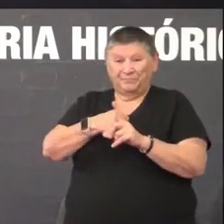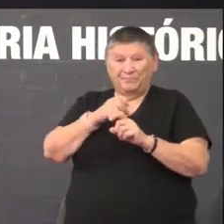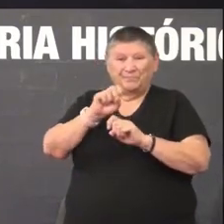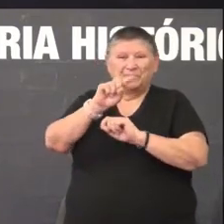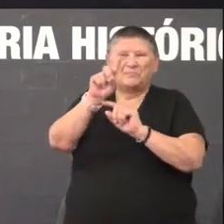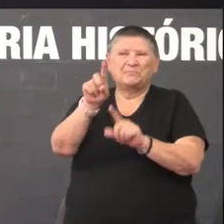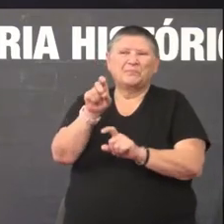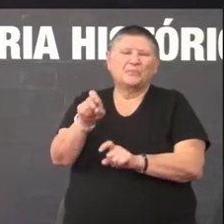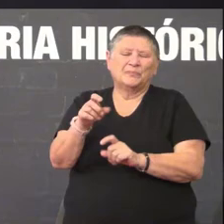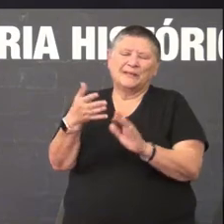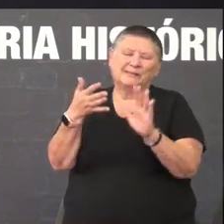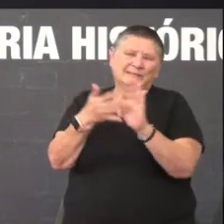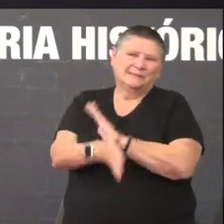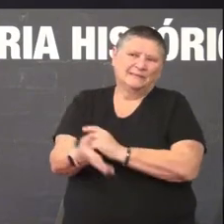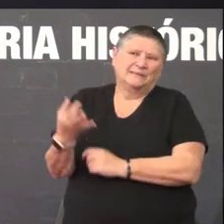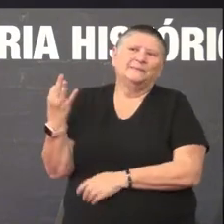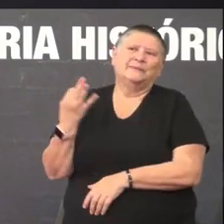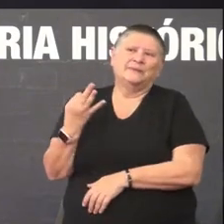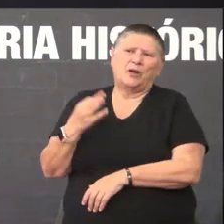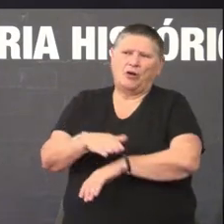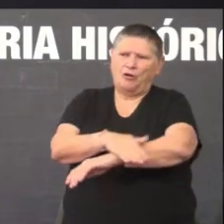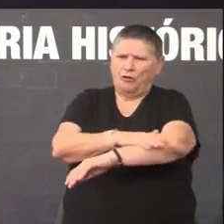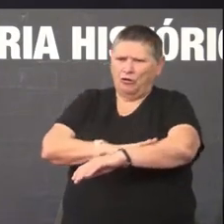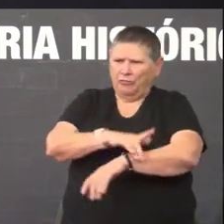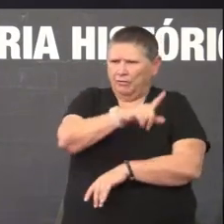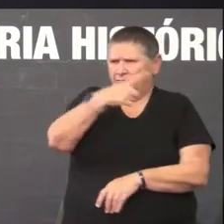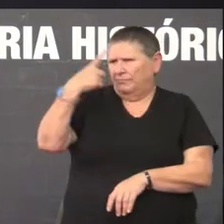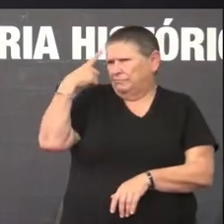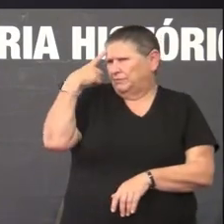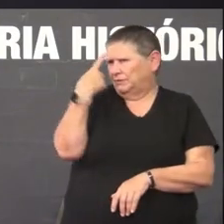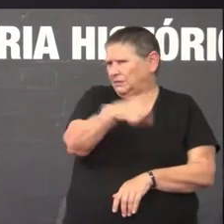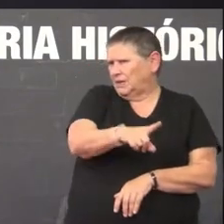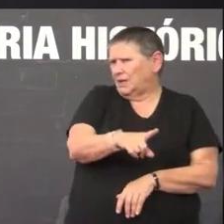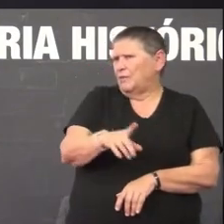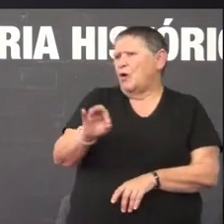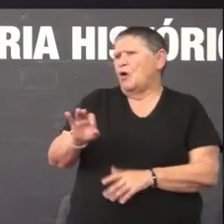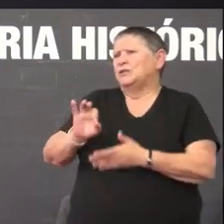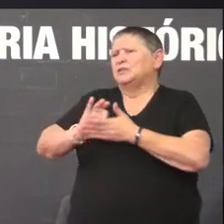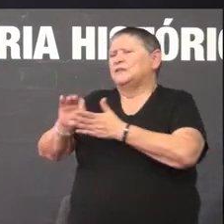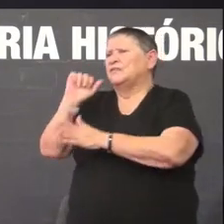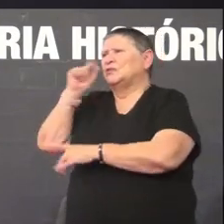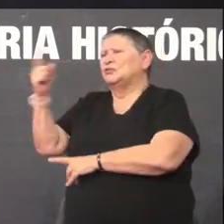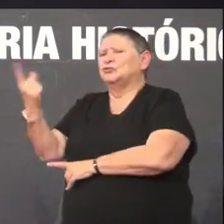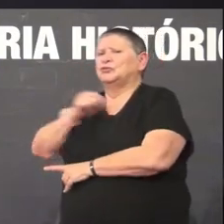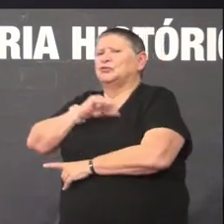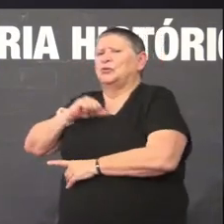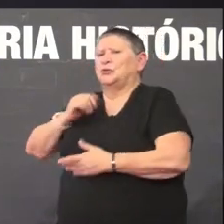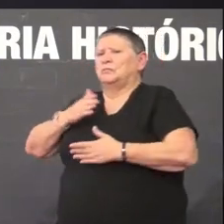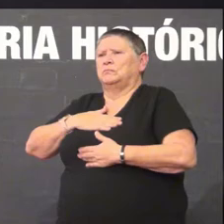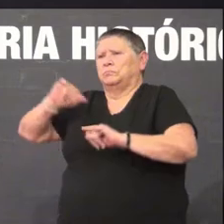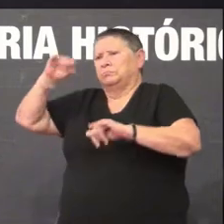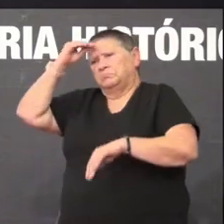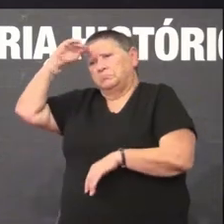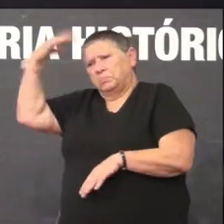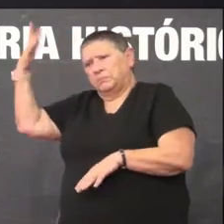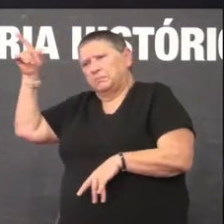siempre es, ¿el gobierno lo sabía o actuaba el servicio secreto solo? Ante